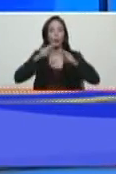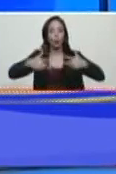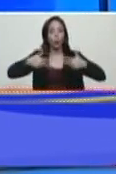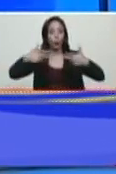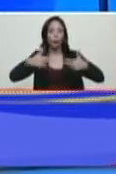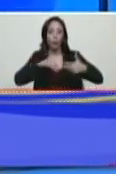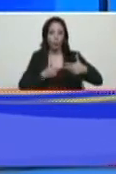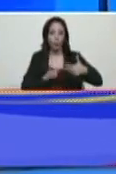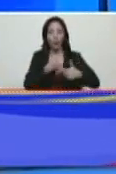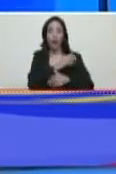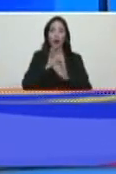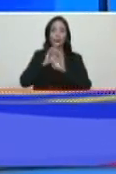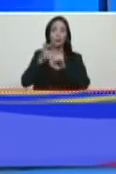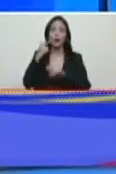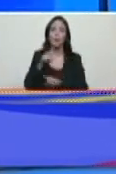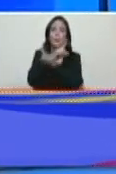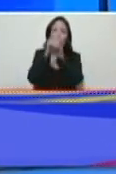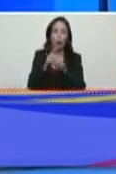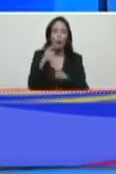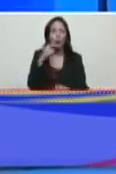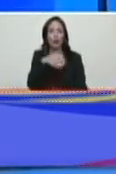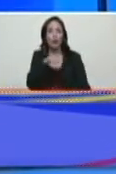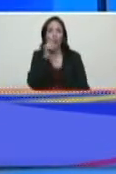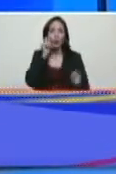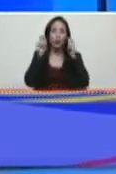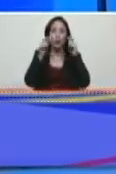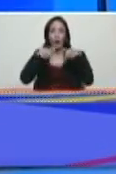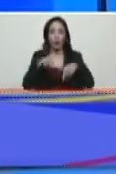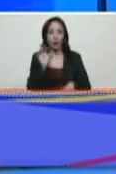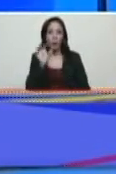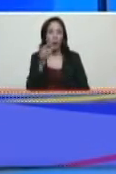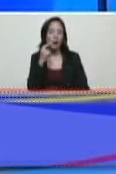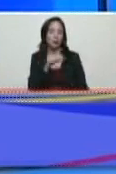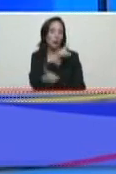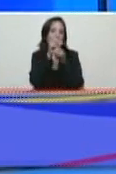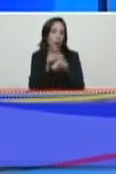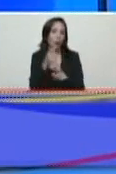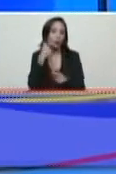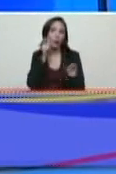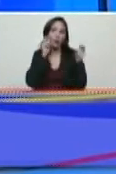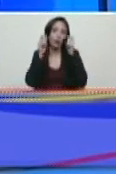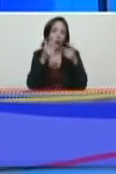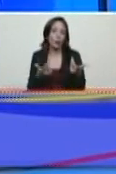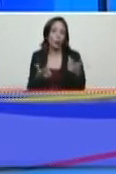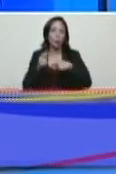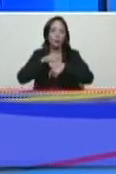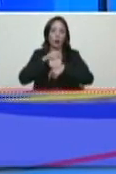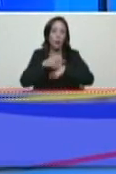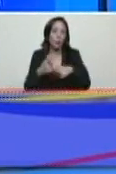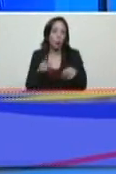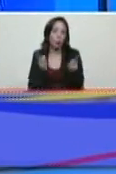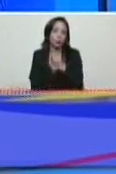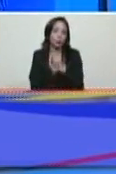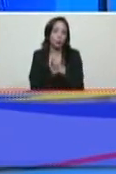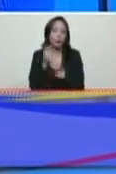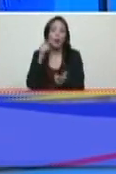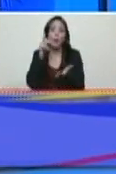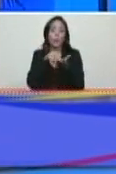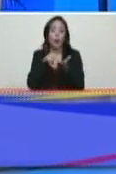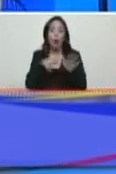usted le puede hacer cualquier pregunta en materia turística de nuestro país y ella lo atiende. Son, aquí realmente